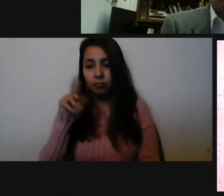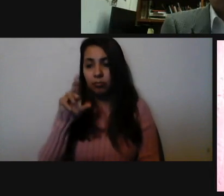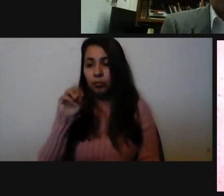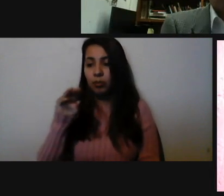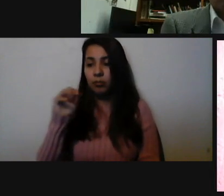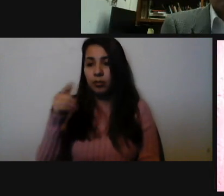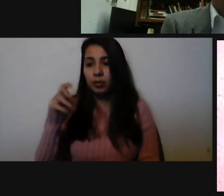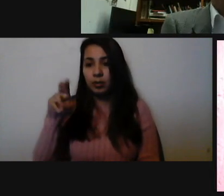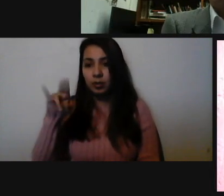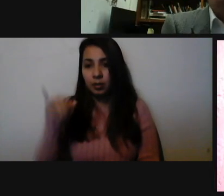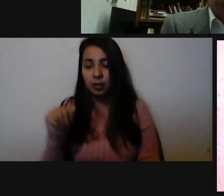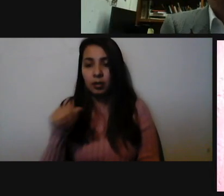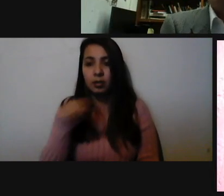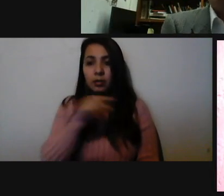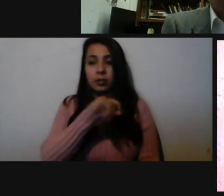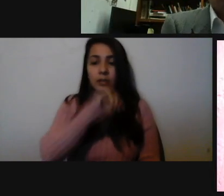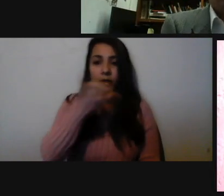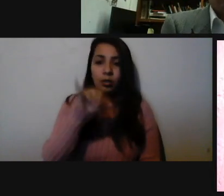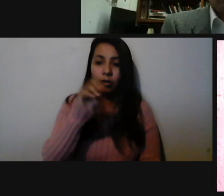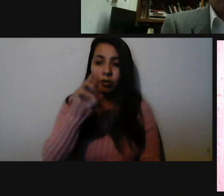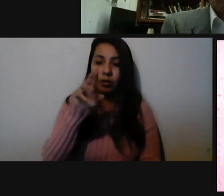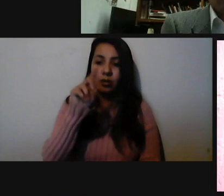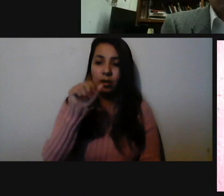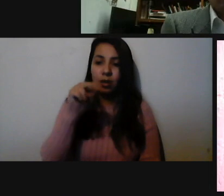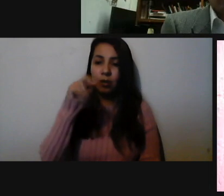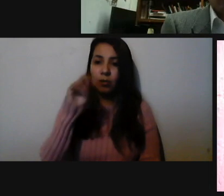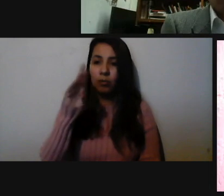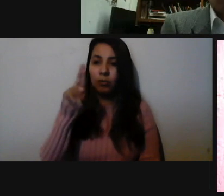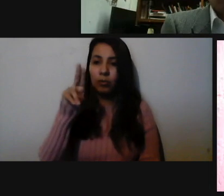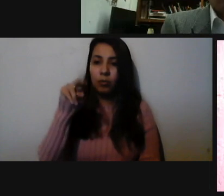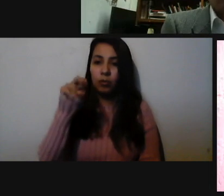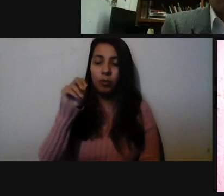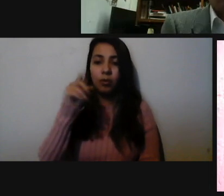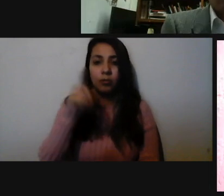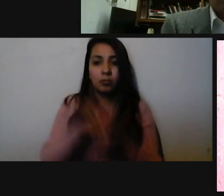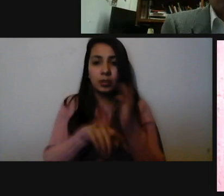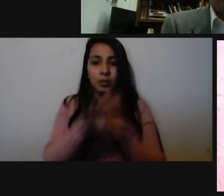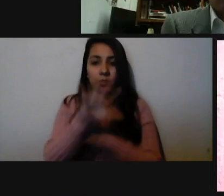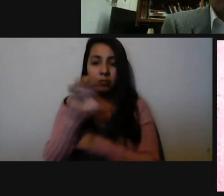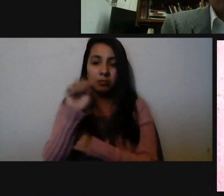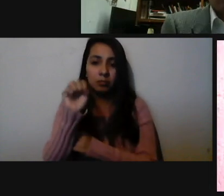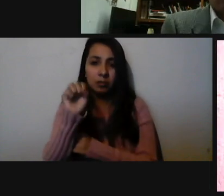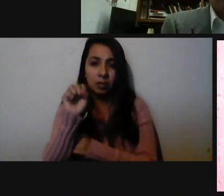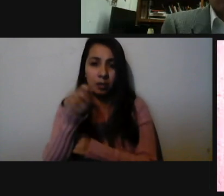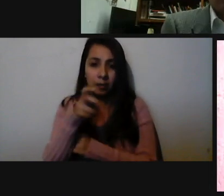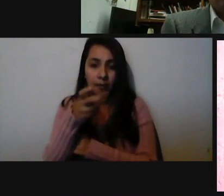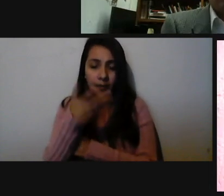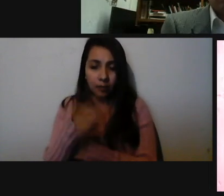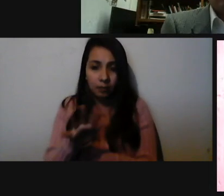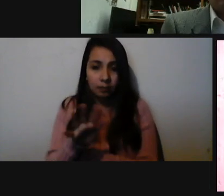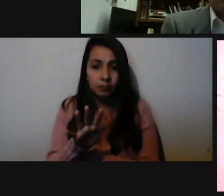la plasmogenia, y Bernardo Cortina indica que Giordano Bruno es de